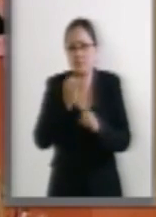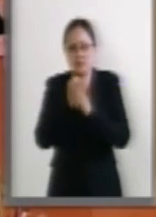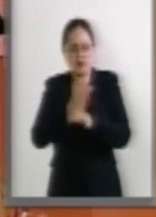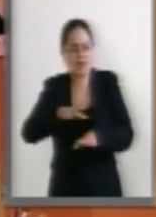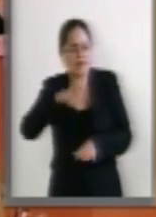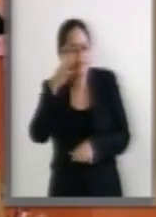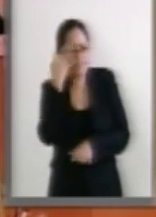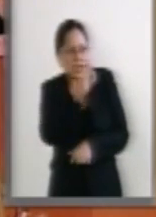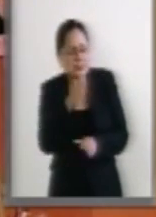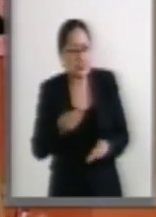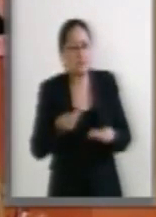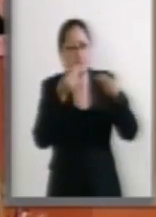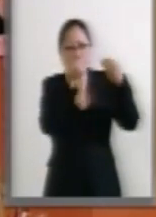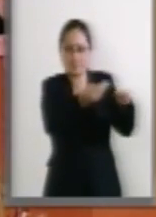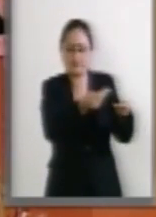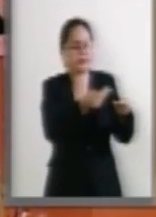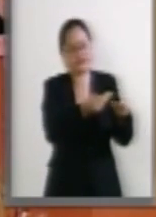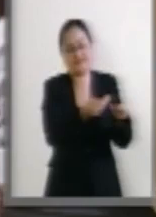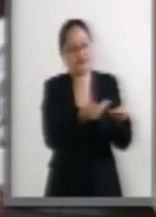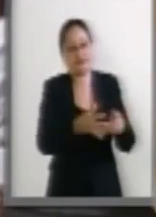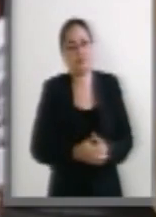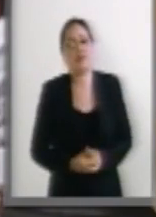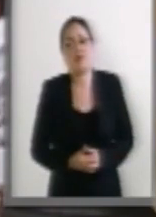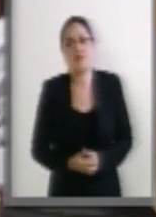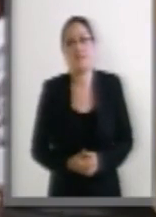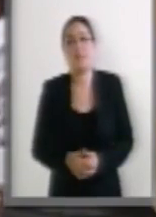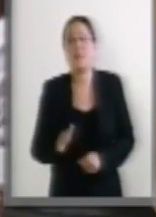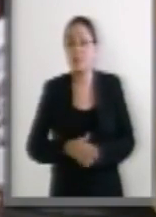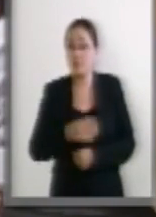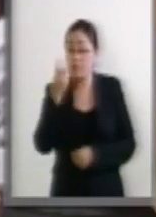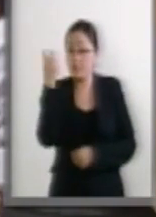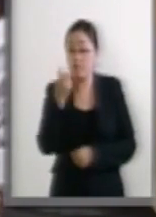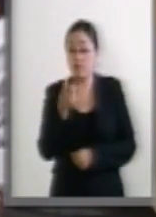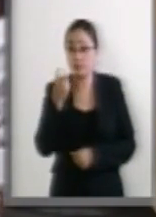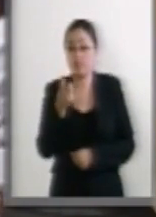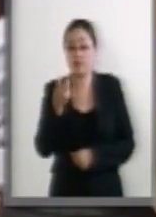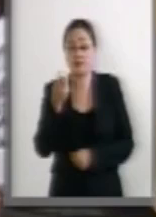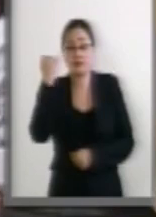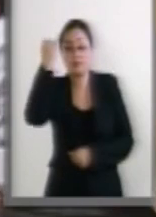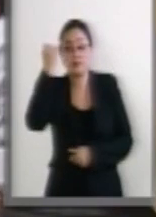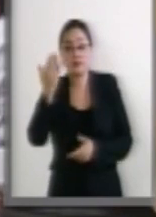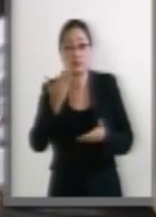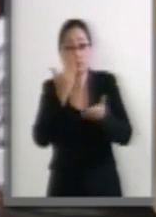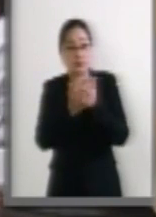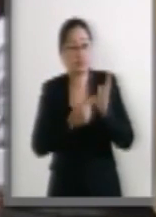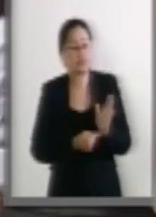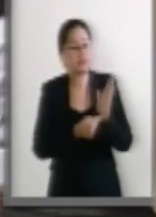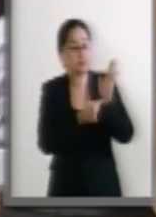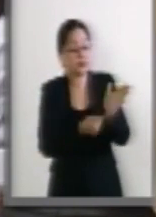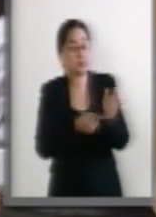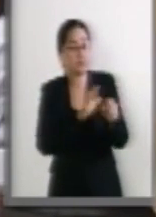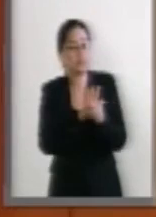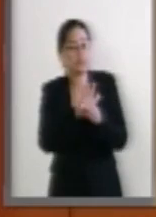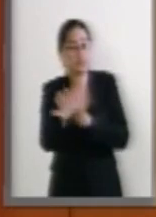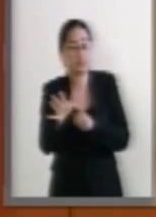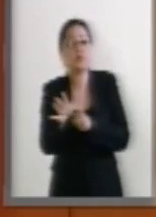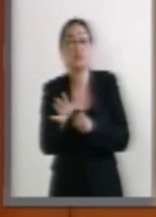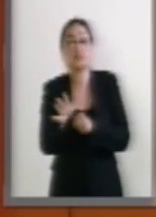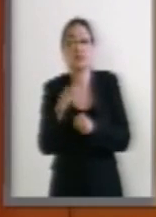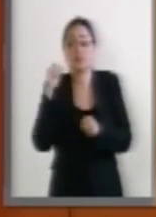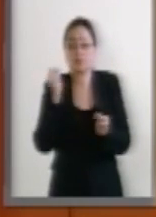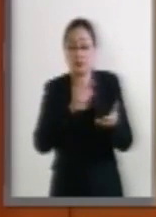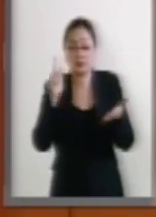sujetos obligados. Por tal razón, compañeras y compañeros, la presente iniciativa tiene como propósito que la